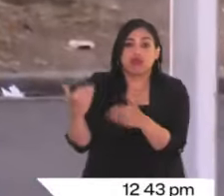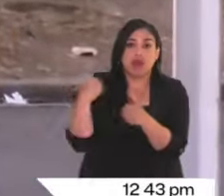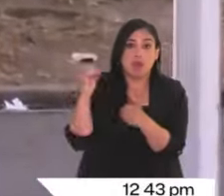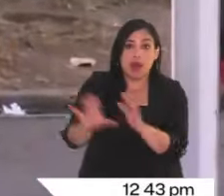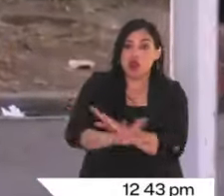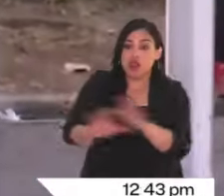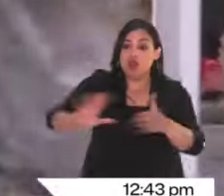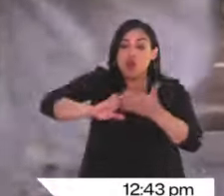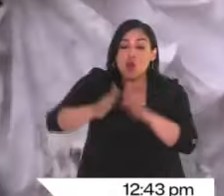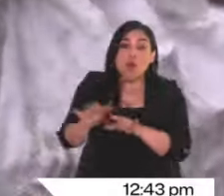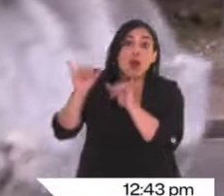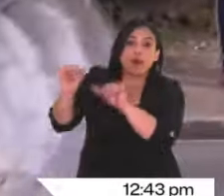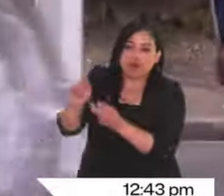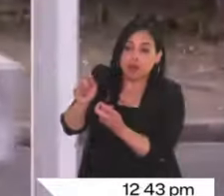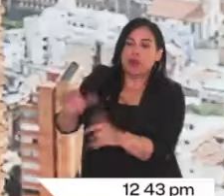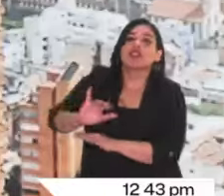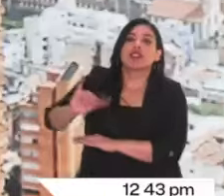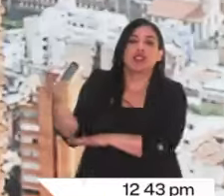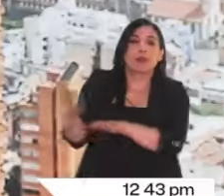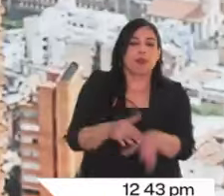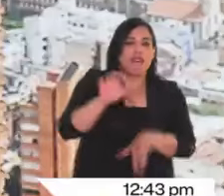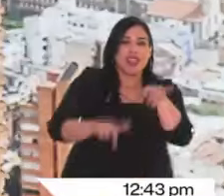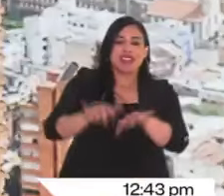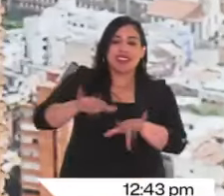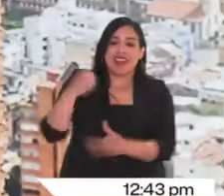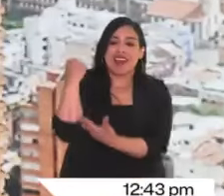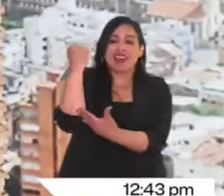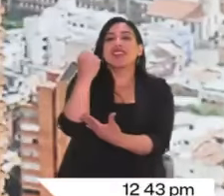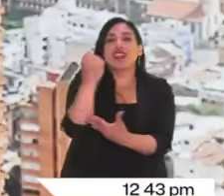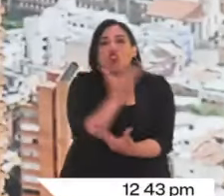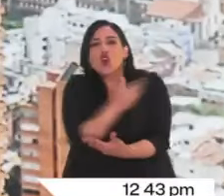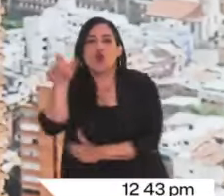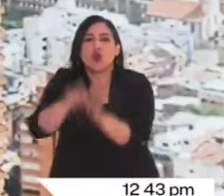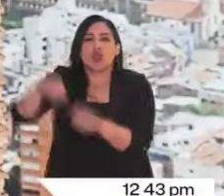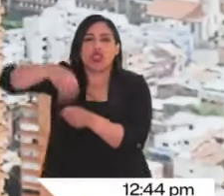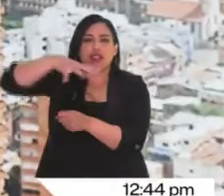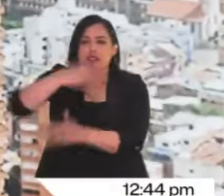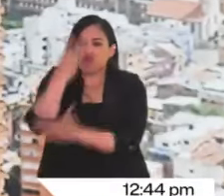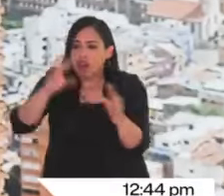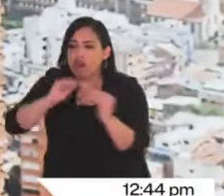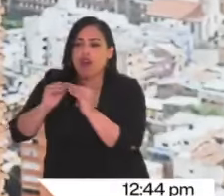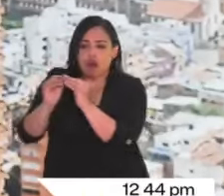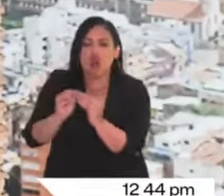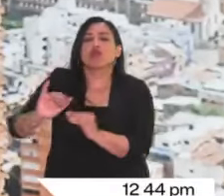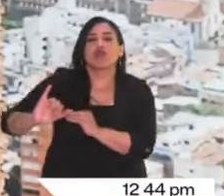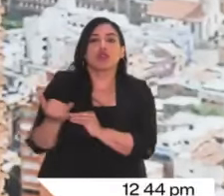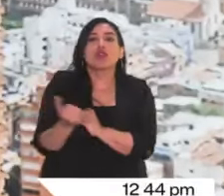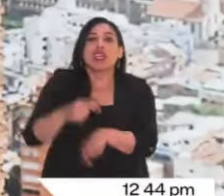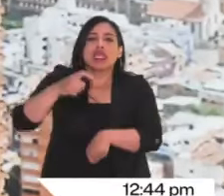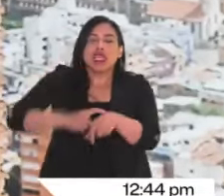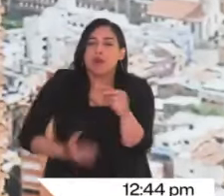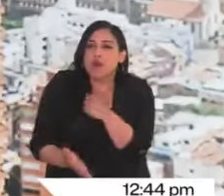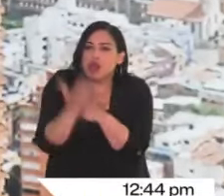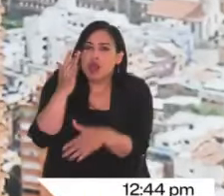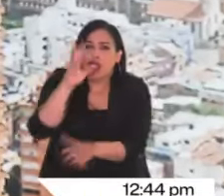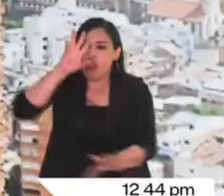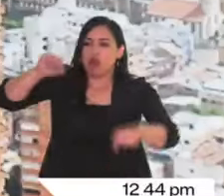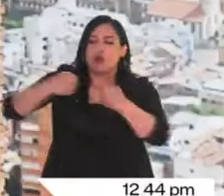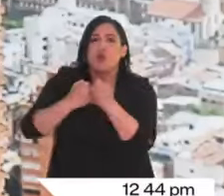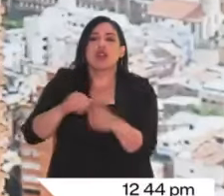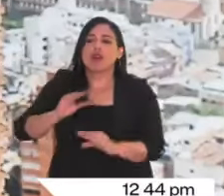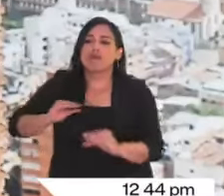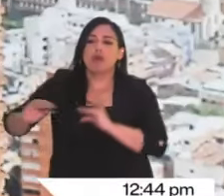esta comunidad esté allá. La Secretaría de Hacienda, a través de la Tesorería Distrital, logró concretar en tiempo récord un convenio de